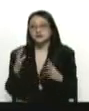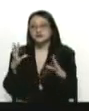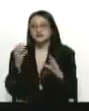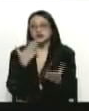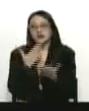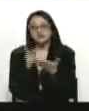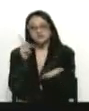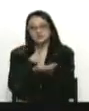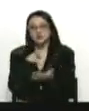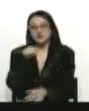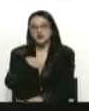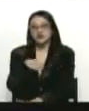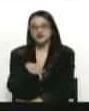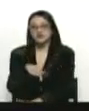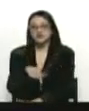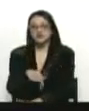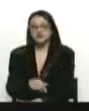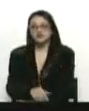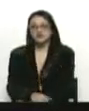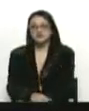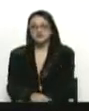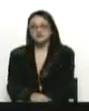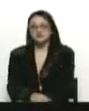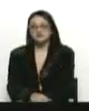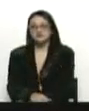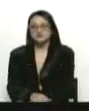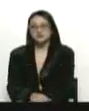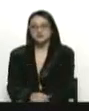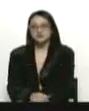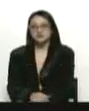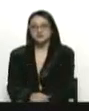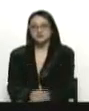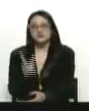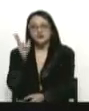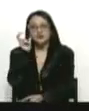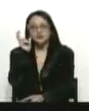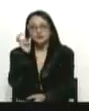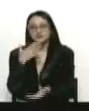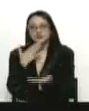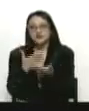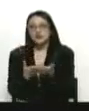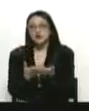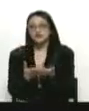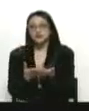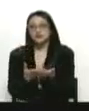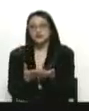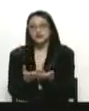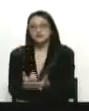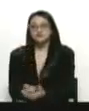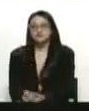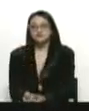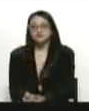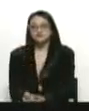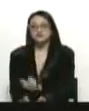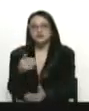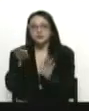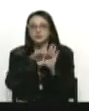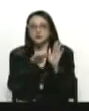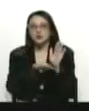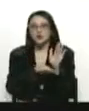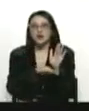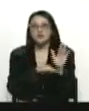nosotros acá. Bueno, mi saludo a todos los que nos escuchan y a los que nos ven por las redes sociales, aquí en el programa